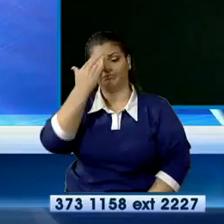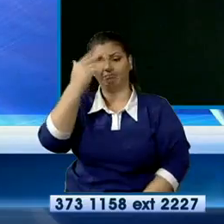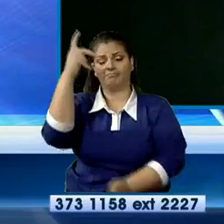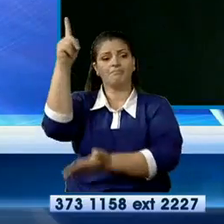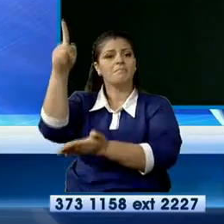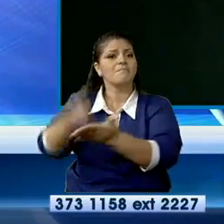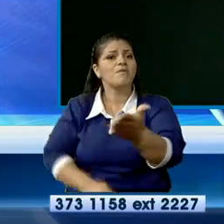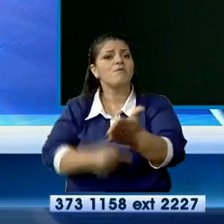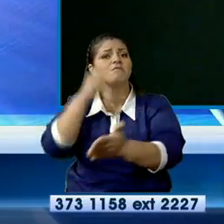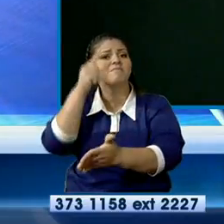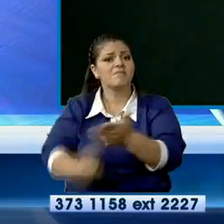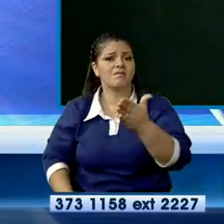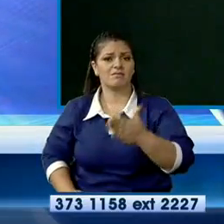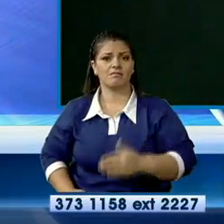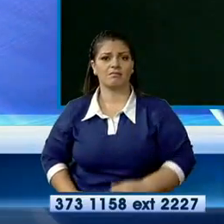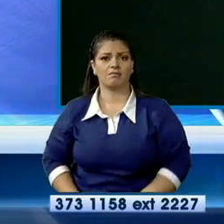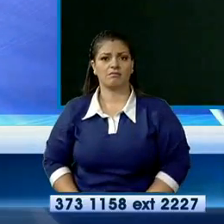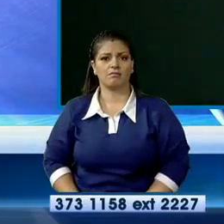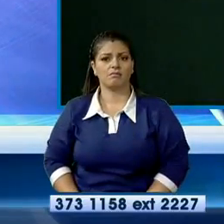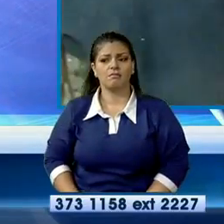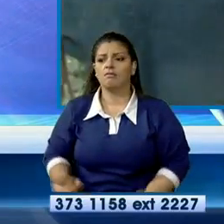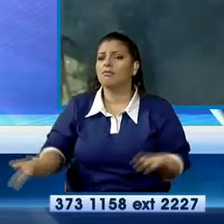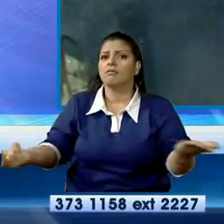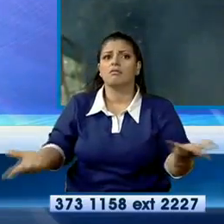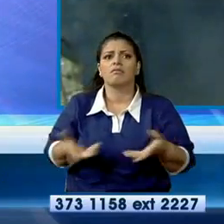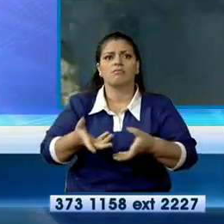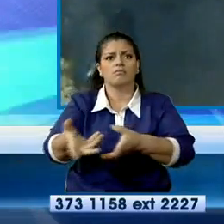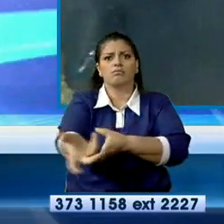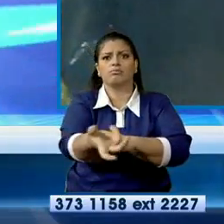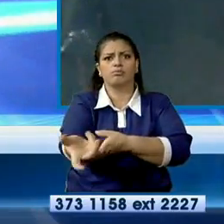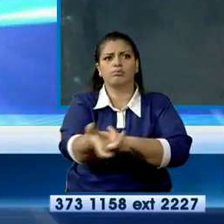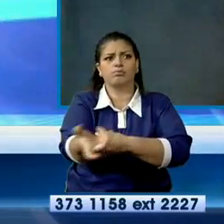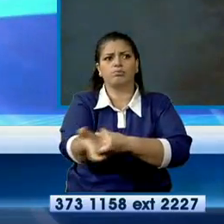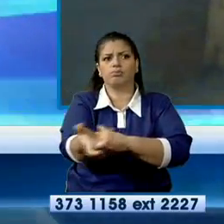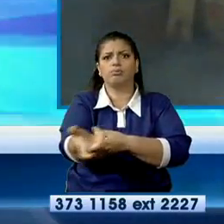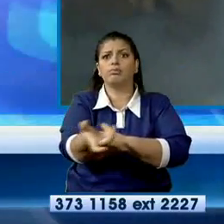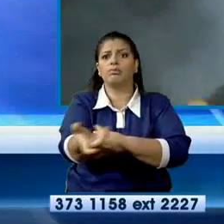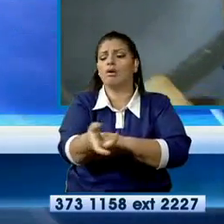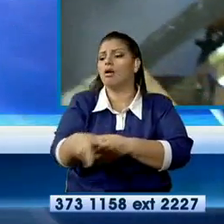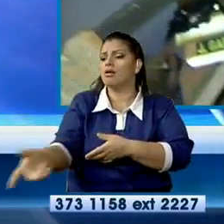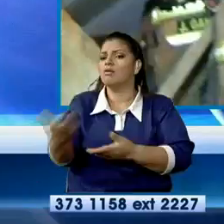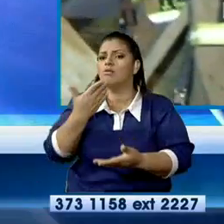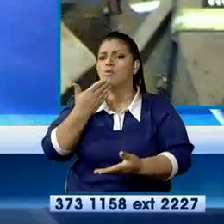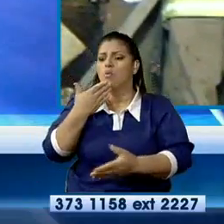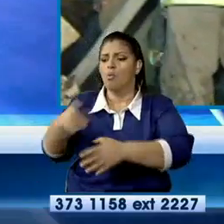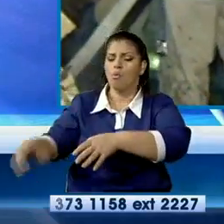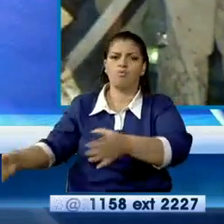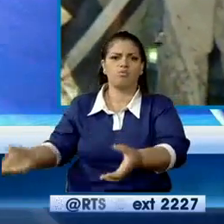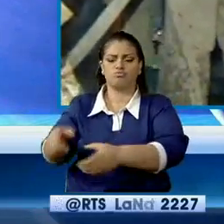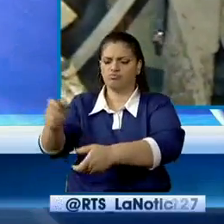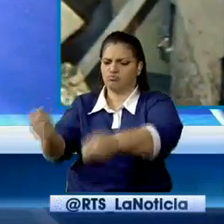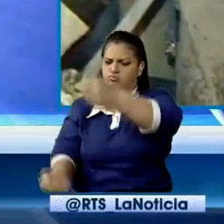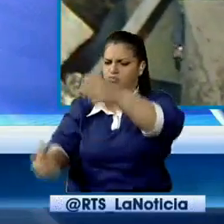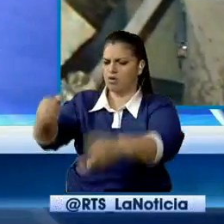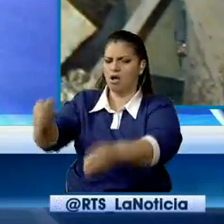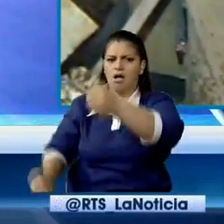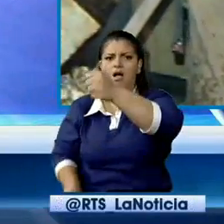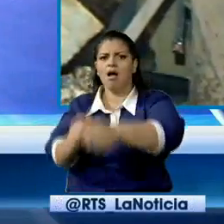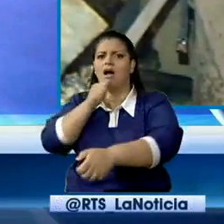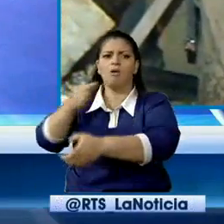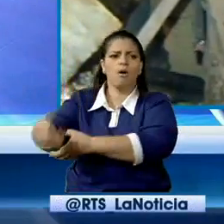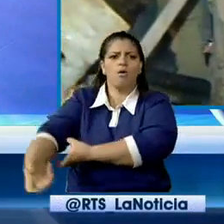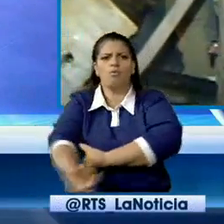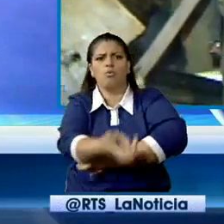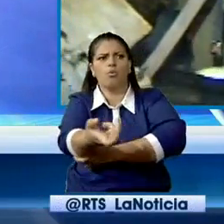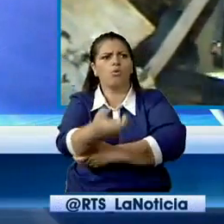muy severa. Alguna vez cometí ese error en otro país y me costó $350.